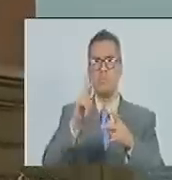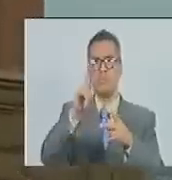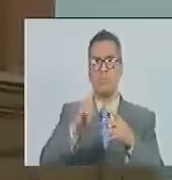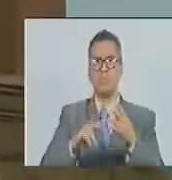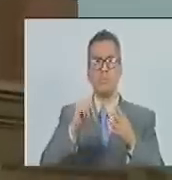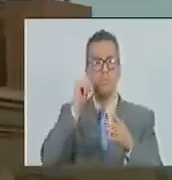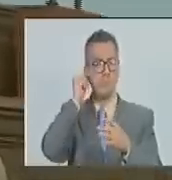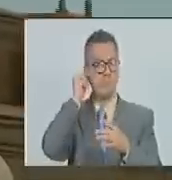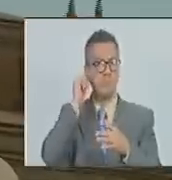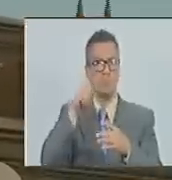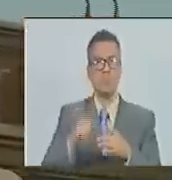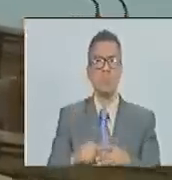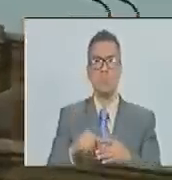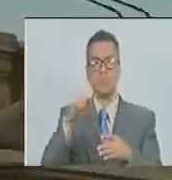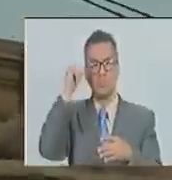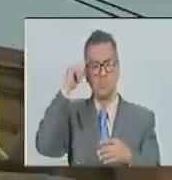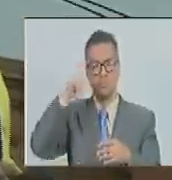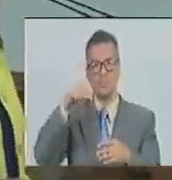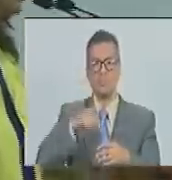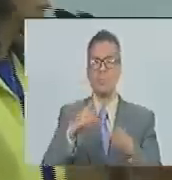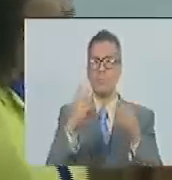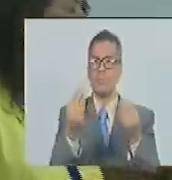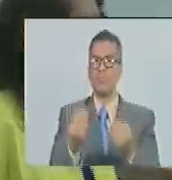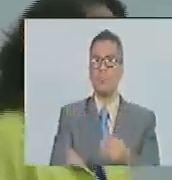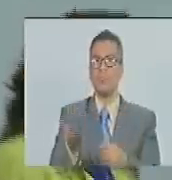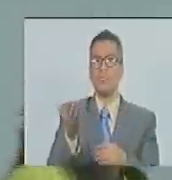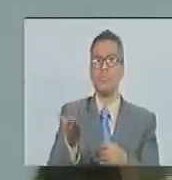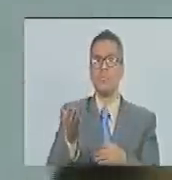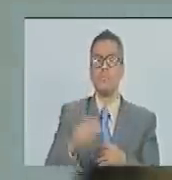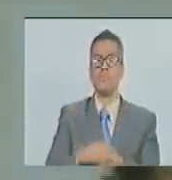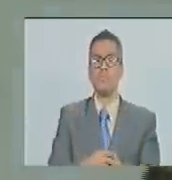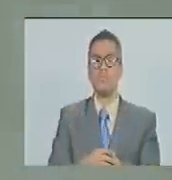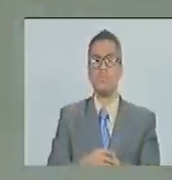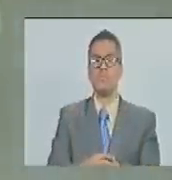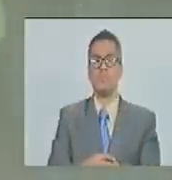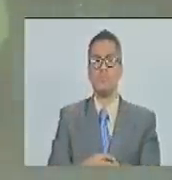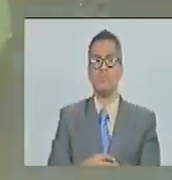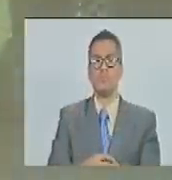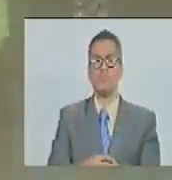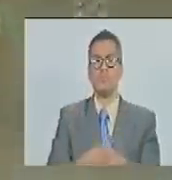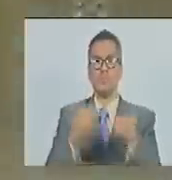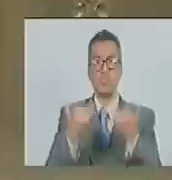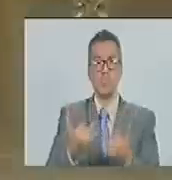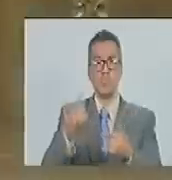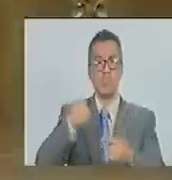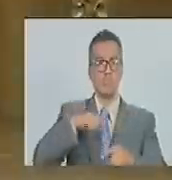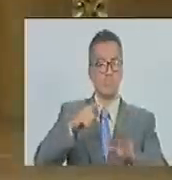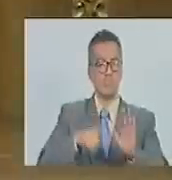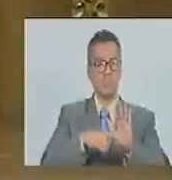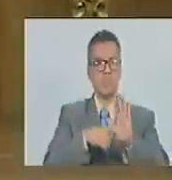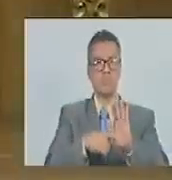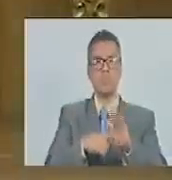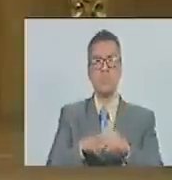vicepresidenta. En un día como hoy, tan importante, y ya habiendo sido